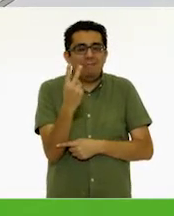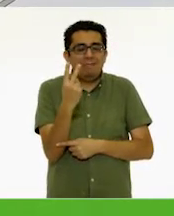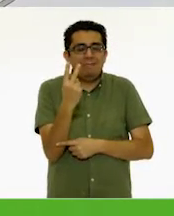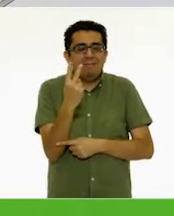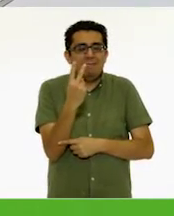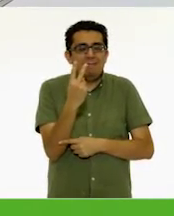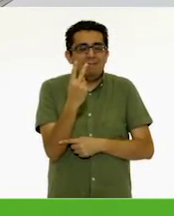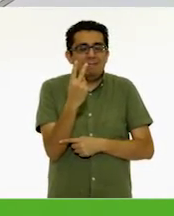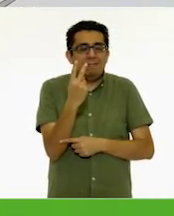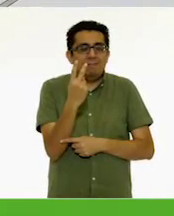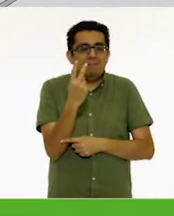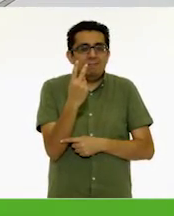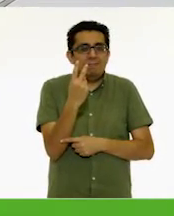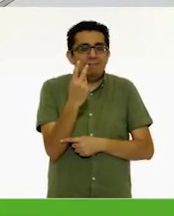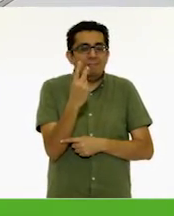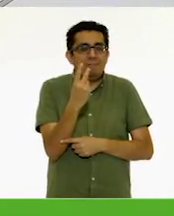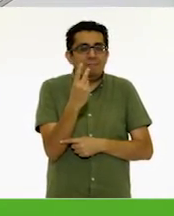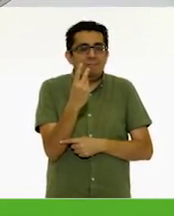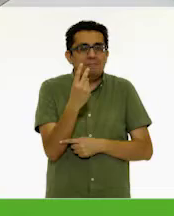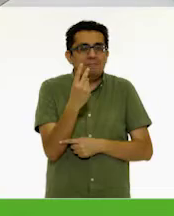dos...